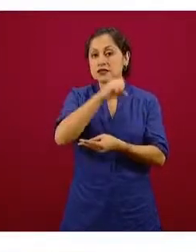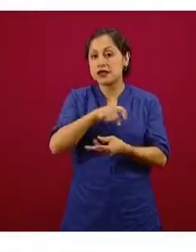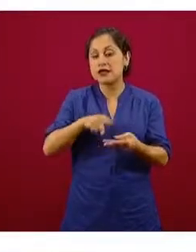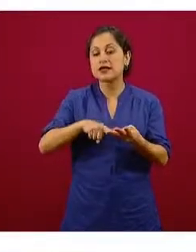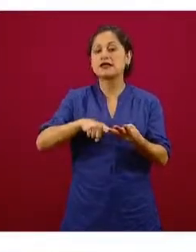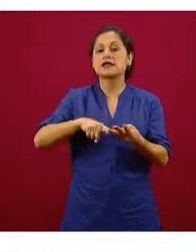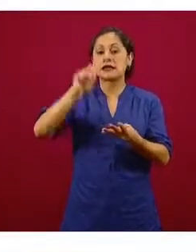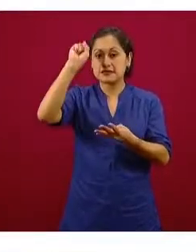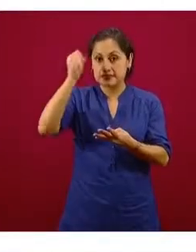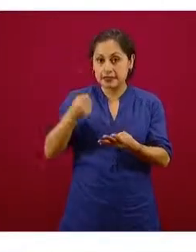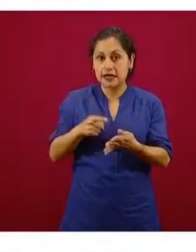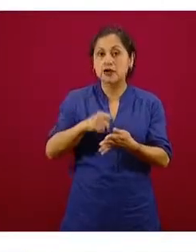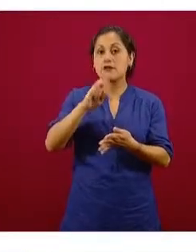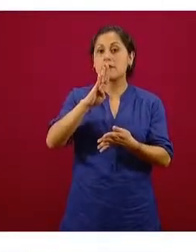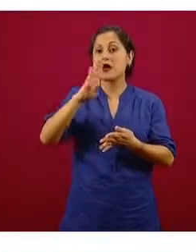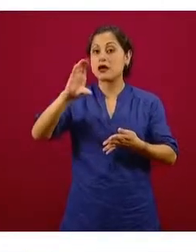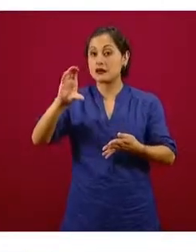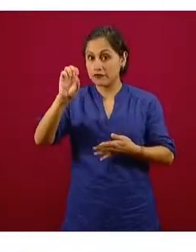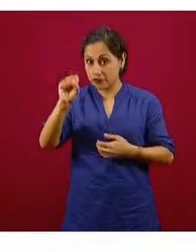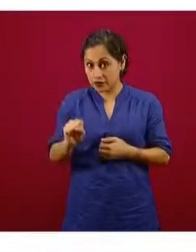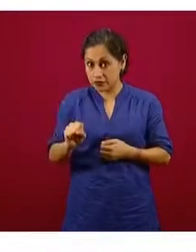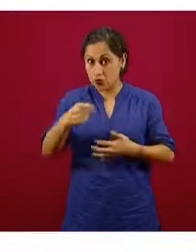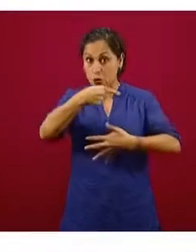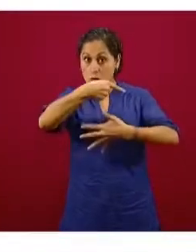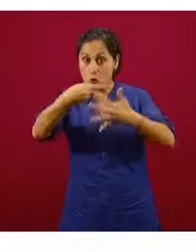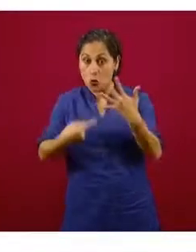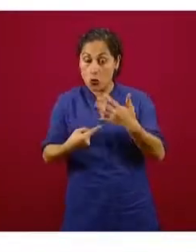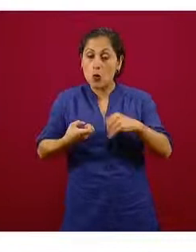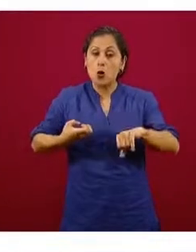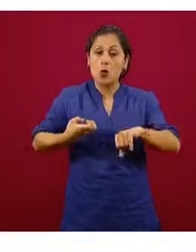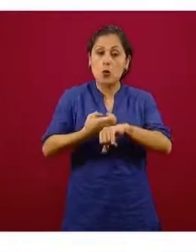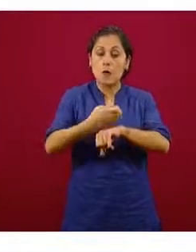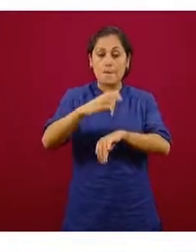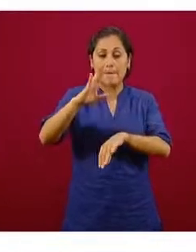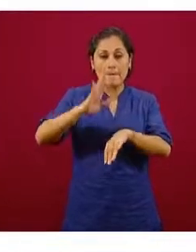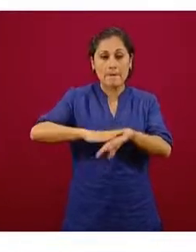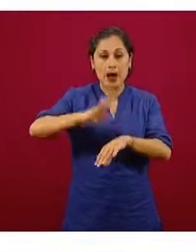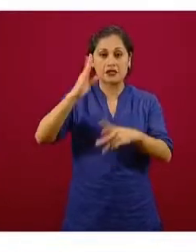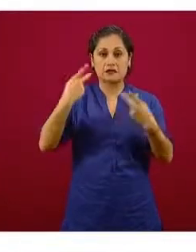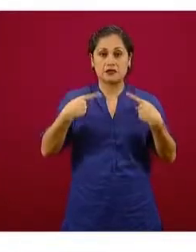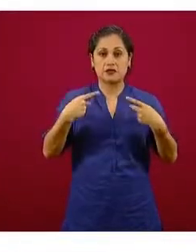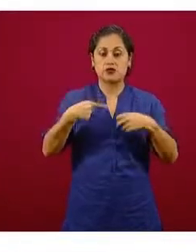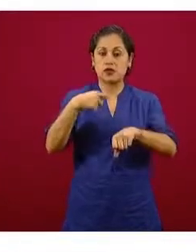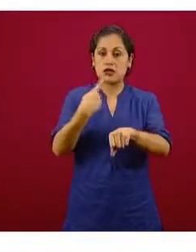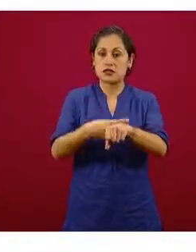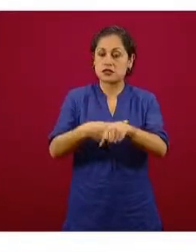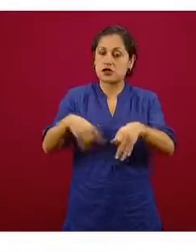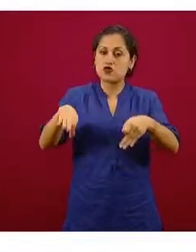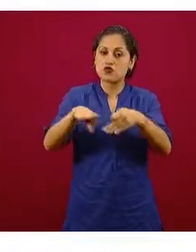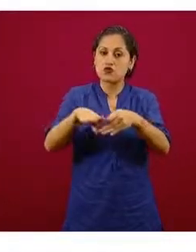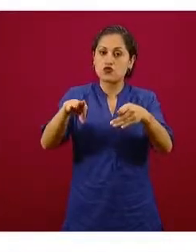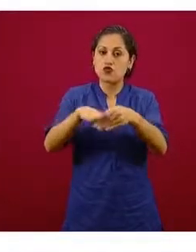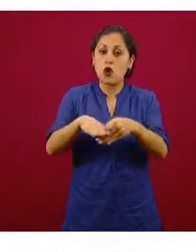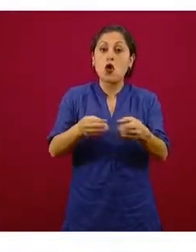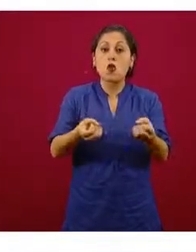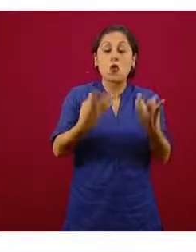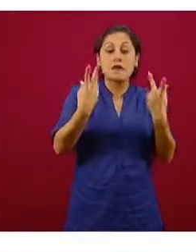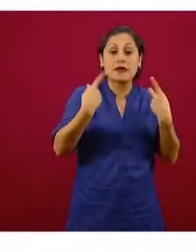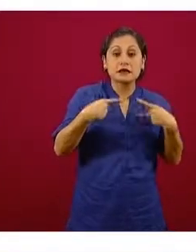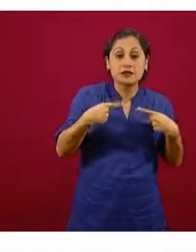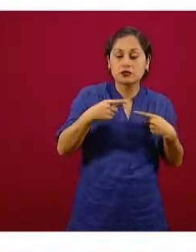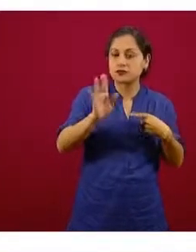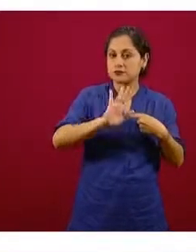Sur como las entidades que tienen la mayor tasa de incidencia. Aquí no estamos comparando número de casos, estamos